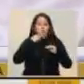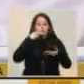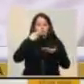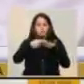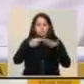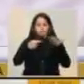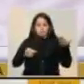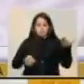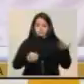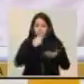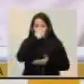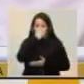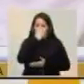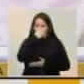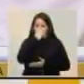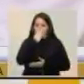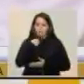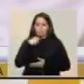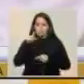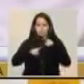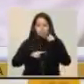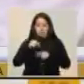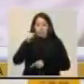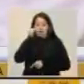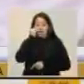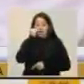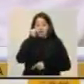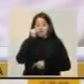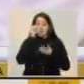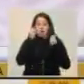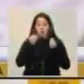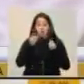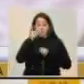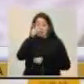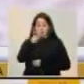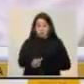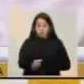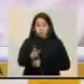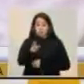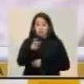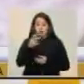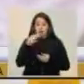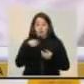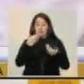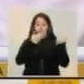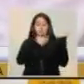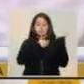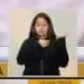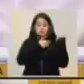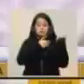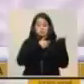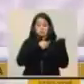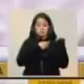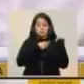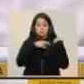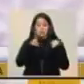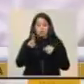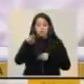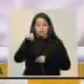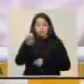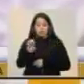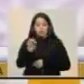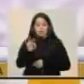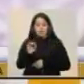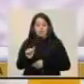tengo bastantes argumentos, de que tengo grabaciones de cómo esta persona que estaba encargada de la UNEFA Táchira no